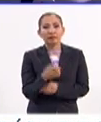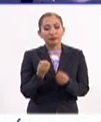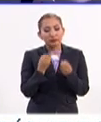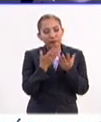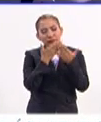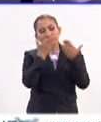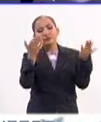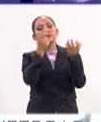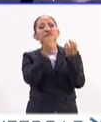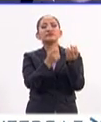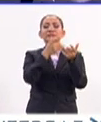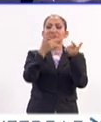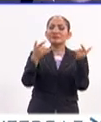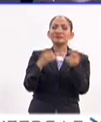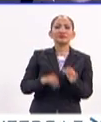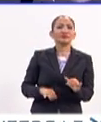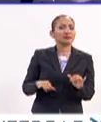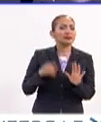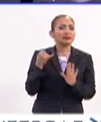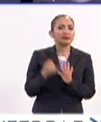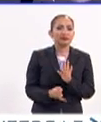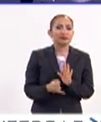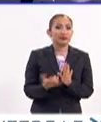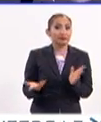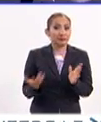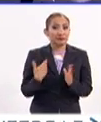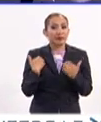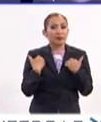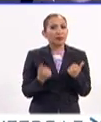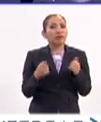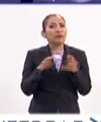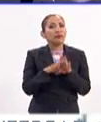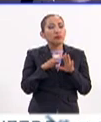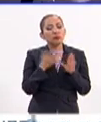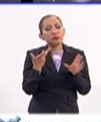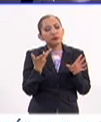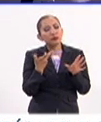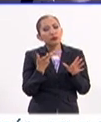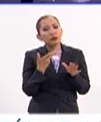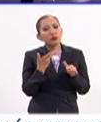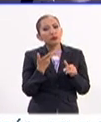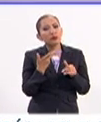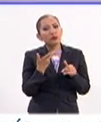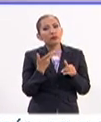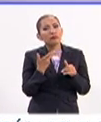darnos este amplio panorama tan interesante, tan profundo, y pues entender cómo ha pasado,